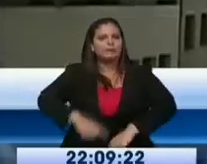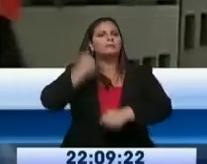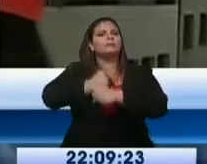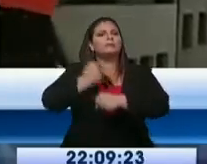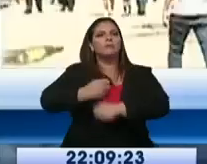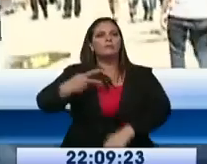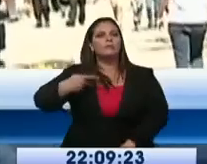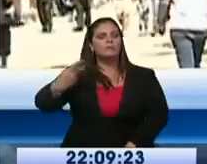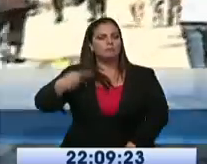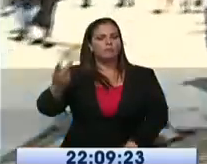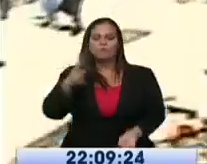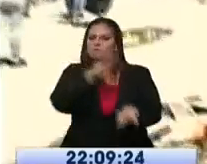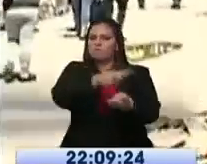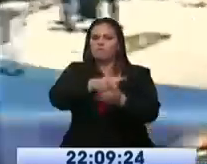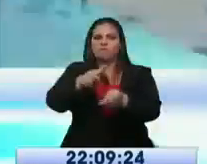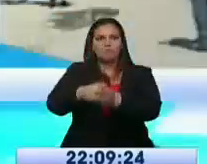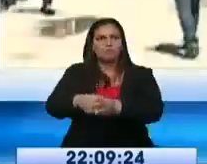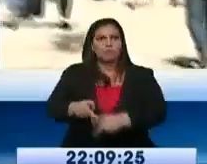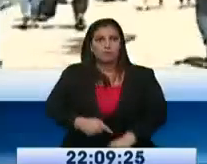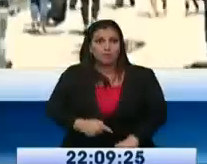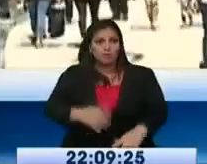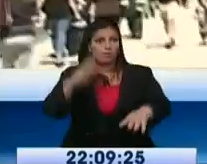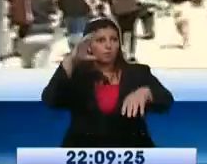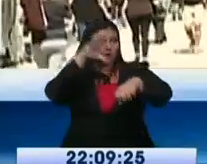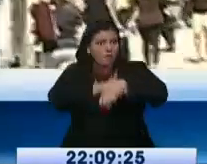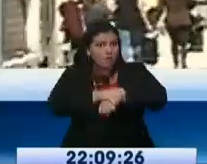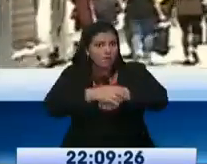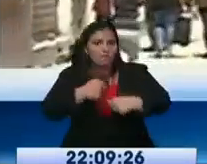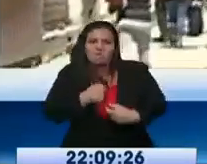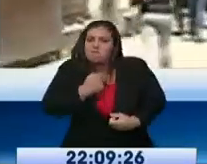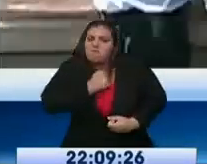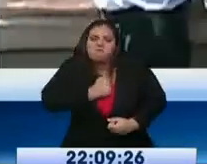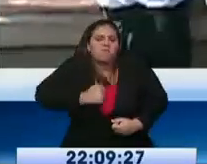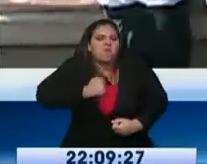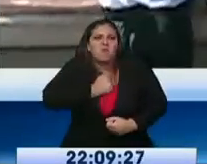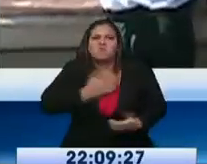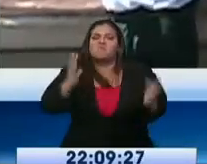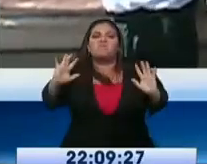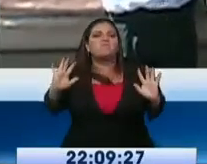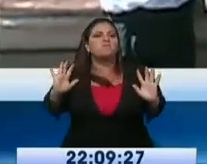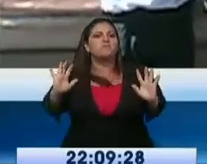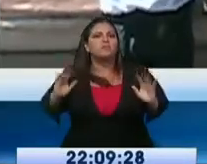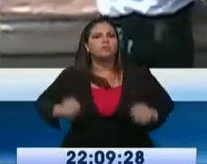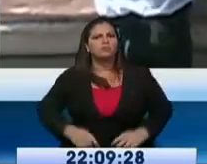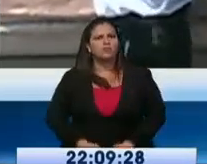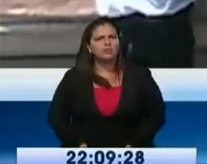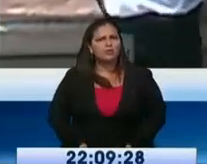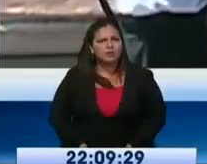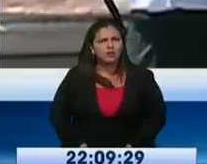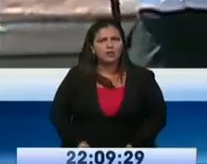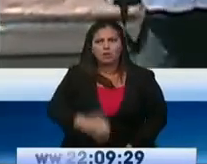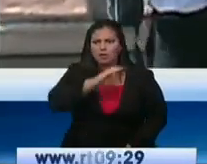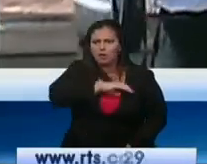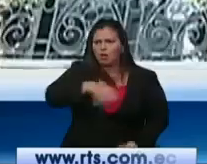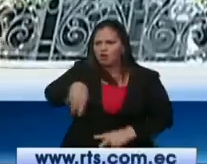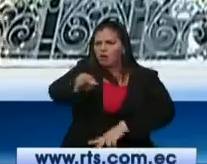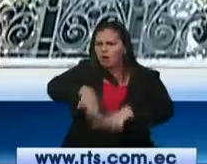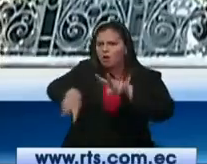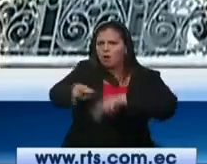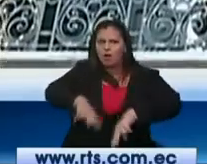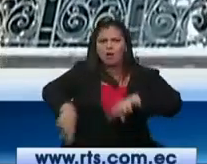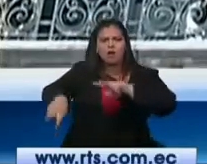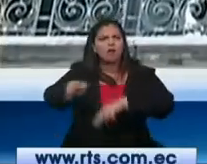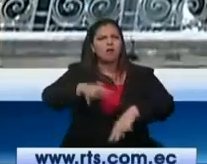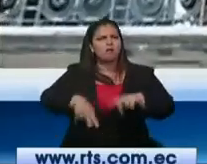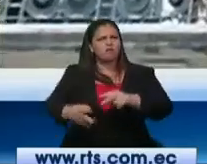No hay medio. Que no se trata de una actividad en contra de las trabajadoras sexuales, sino de alguna forma poner en orden a esos sitios que